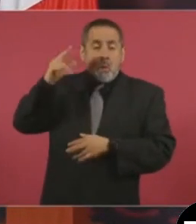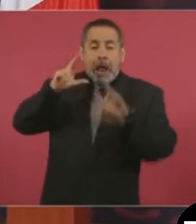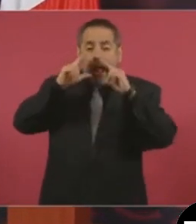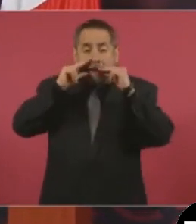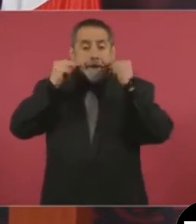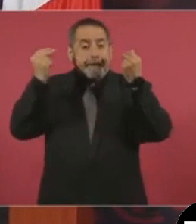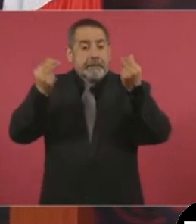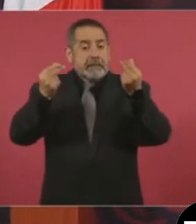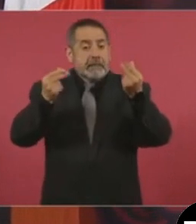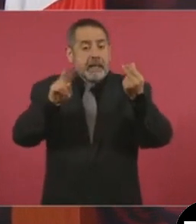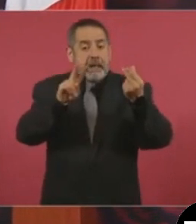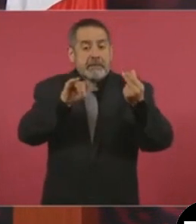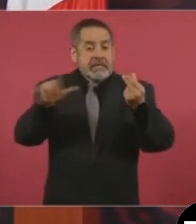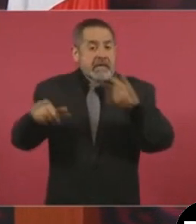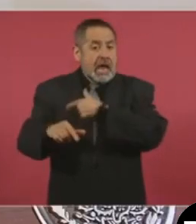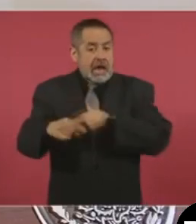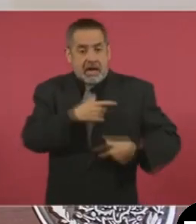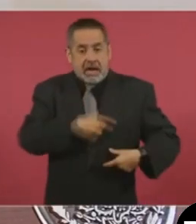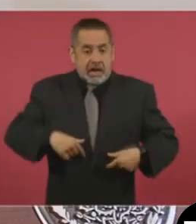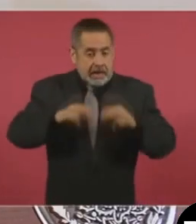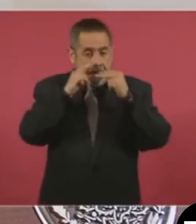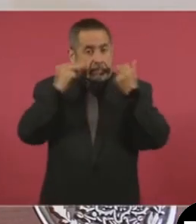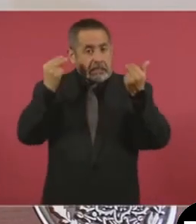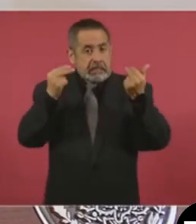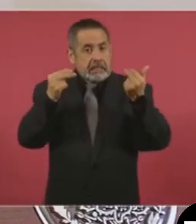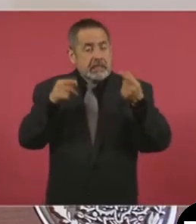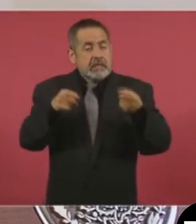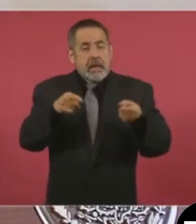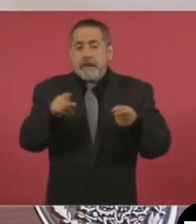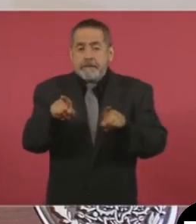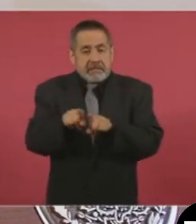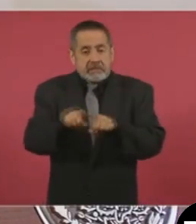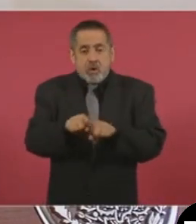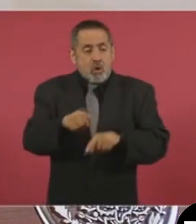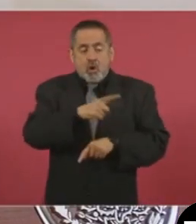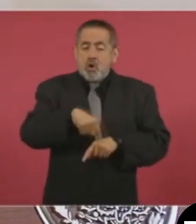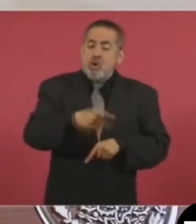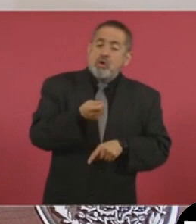lo